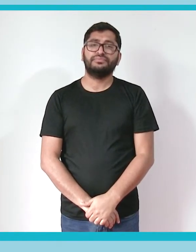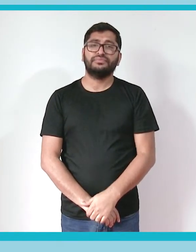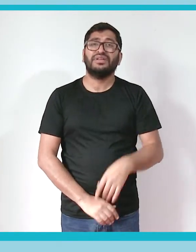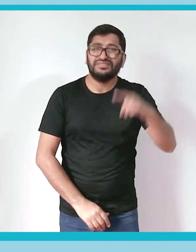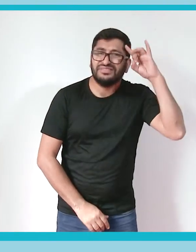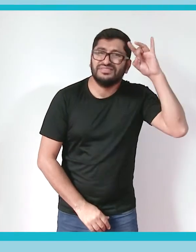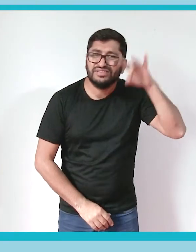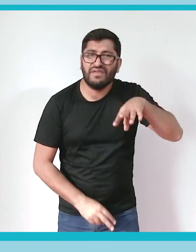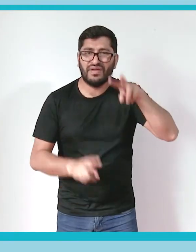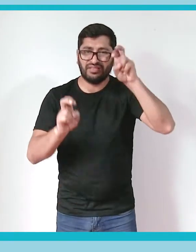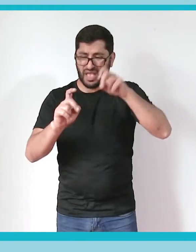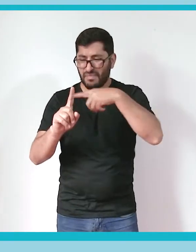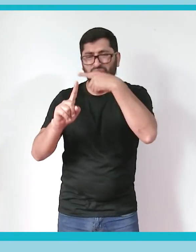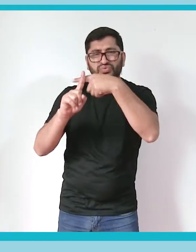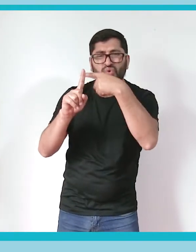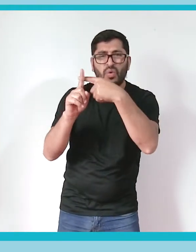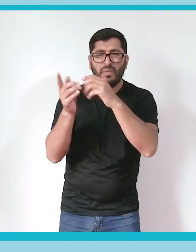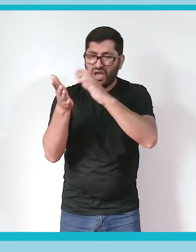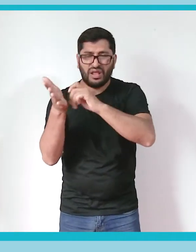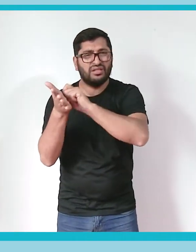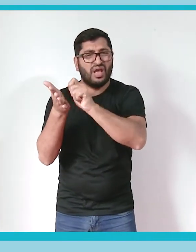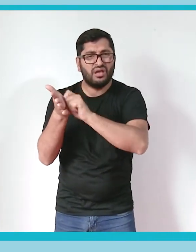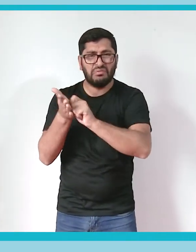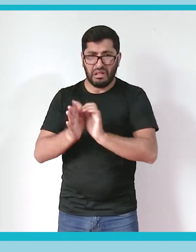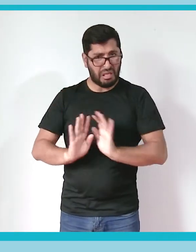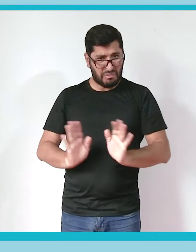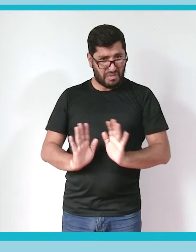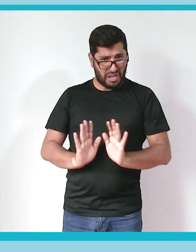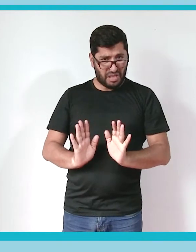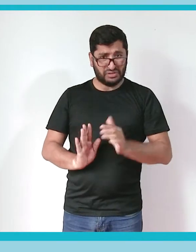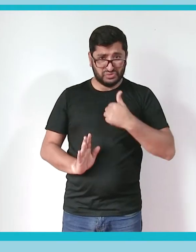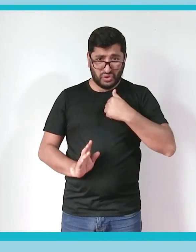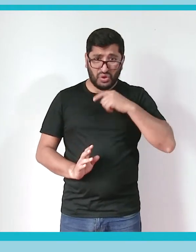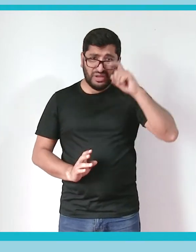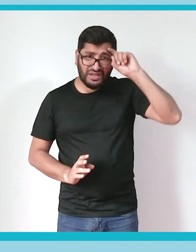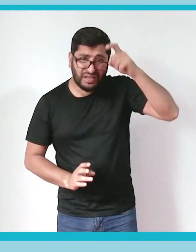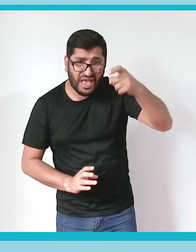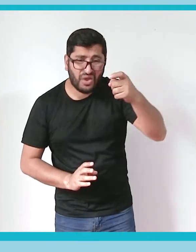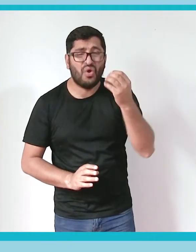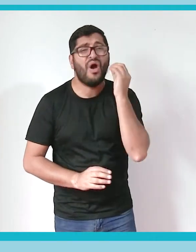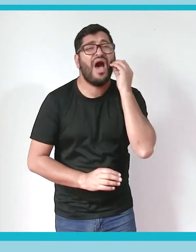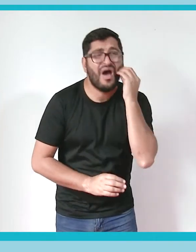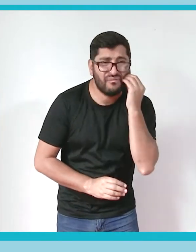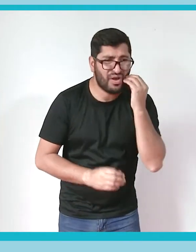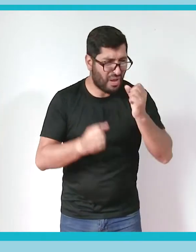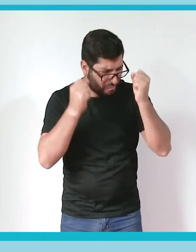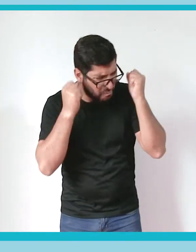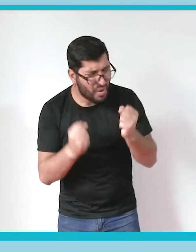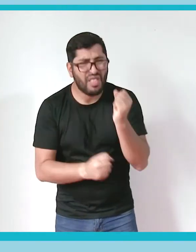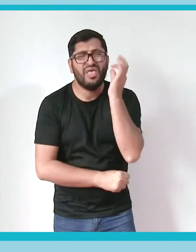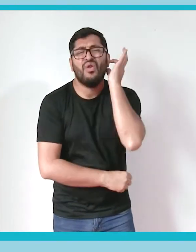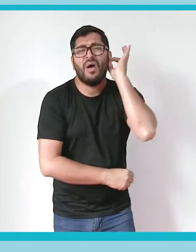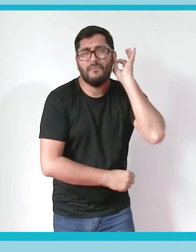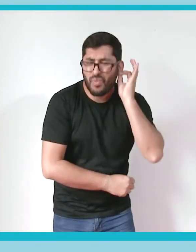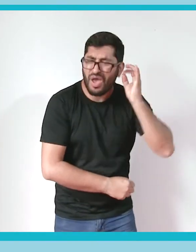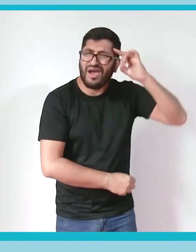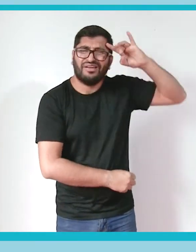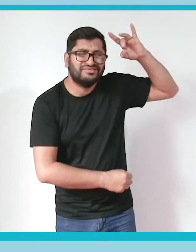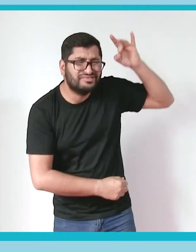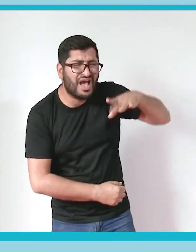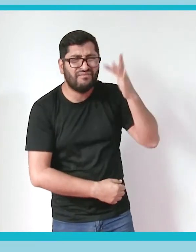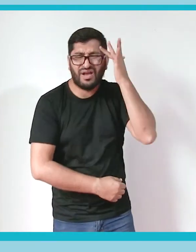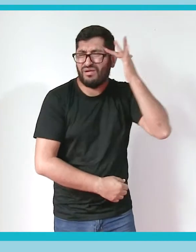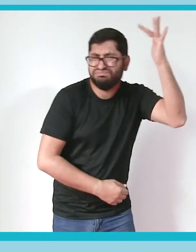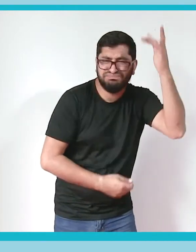sepa contar y hacer cuentas, porque después lo demás no le va a servir. Yo quiero que mis nietas sean mujeres